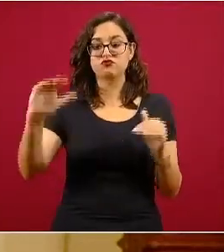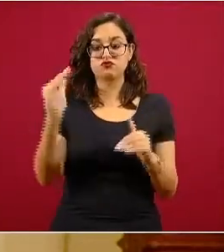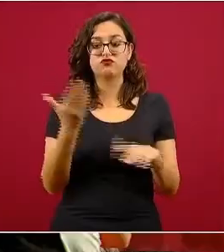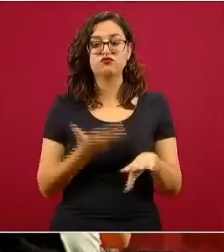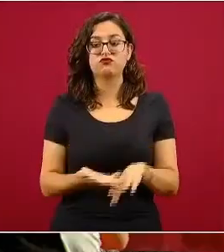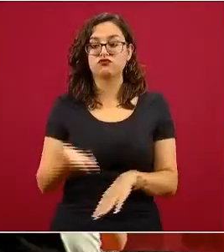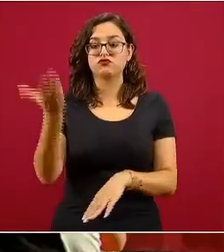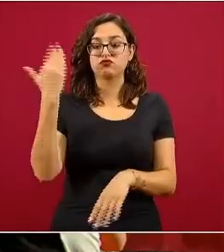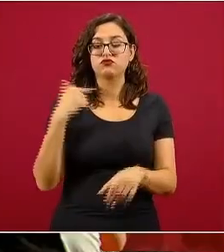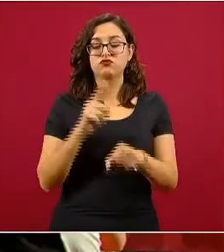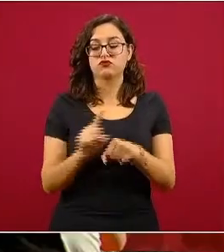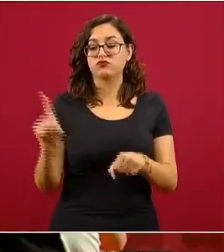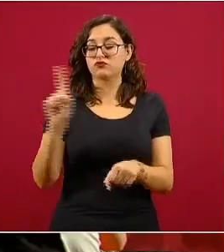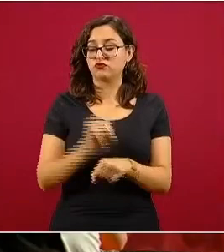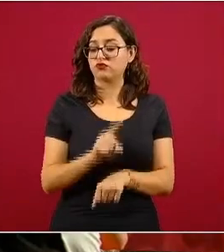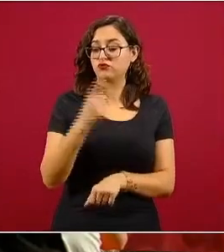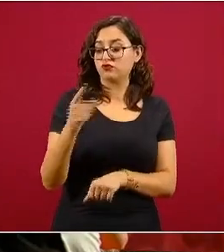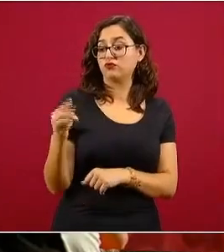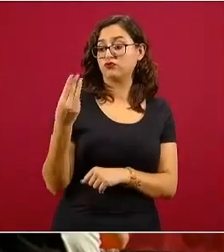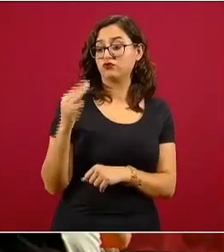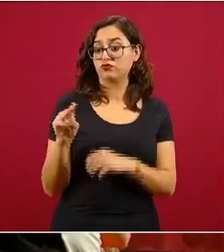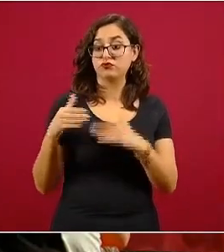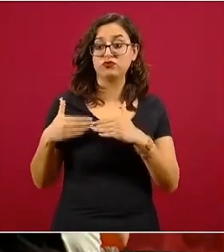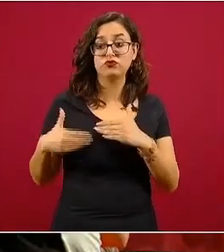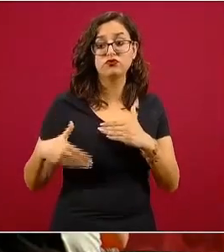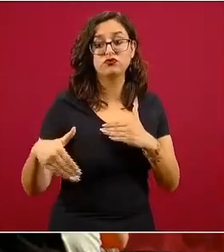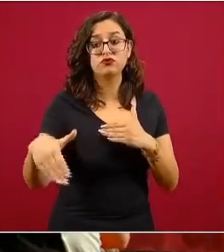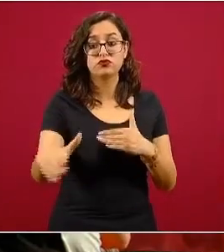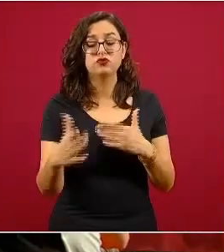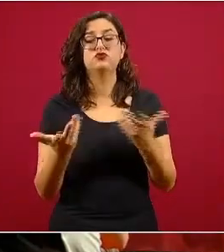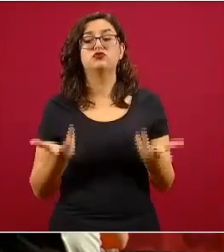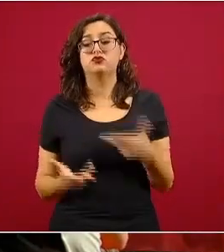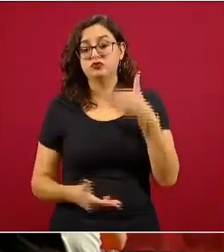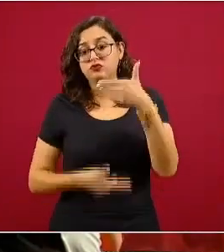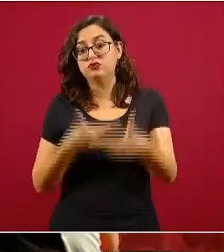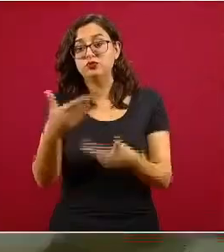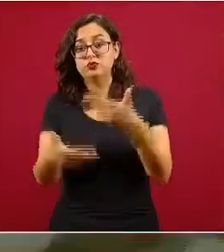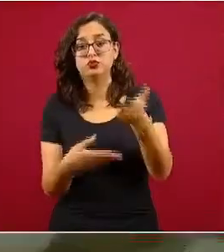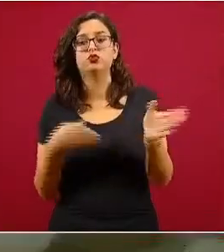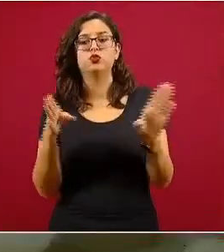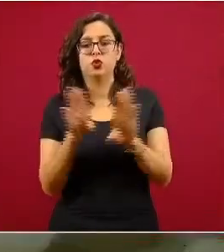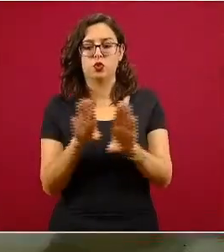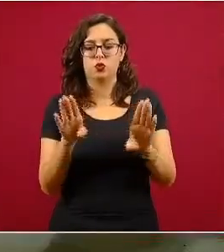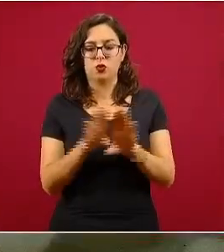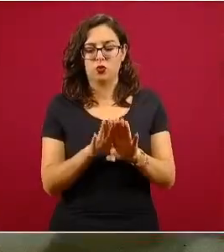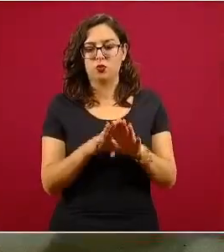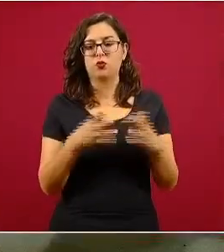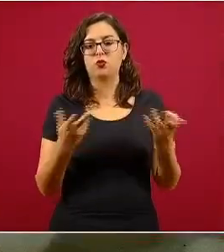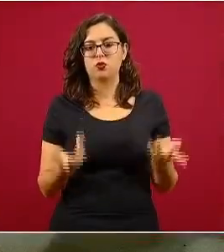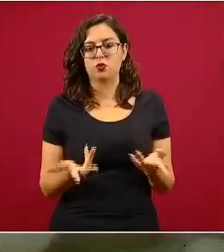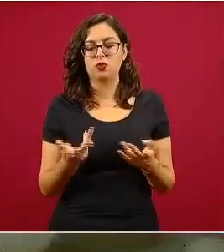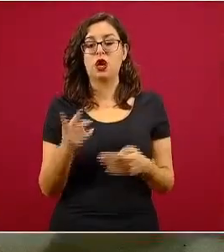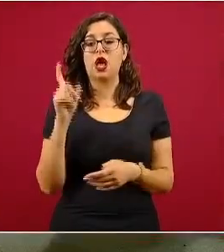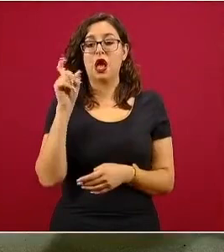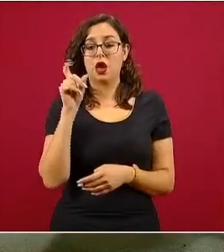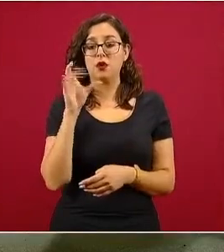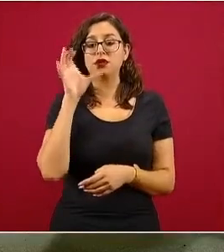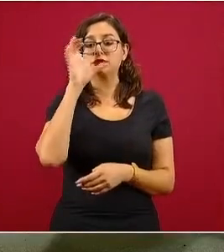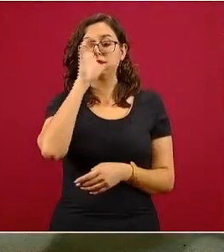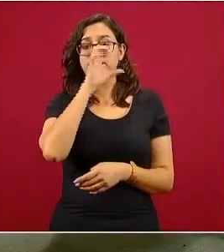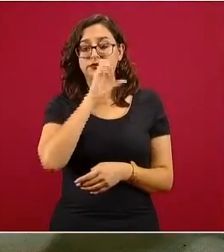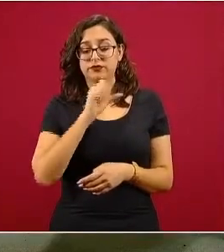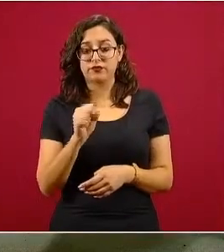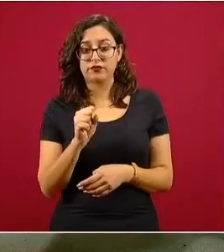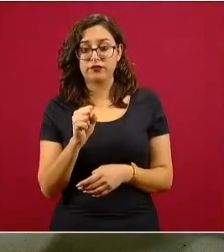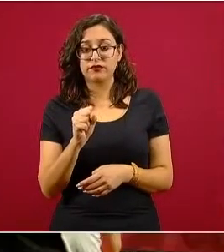el 1 de mayo en adelante y pues vamos a ver cómo se comportan cada una de ellas. En el caso de Aguascalientes,